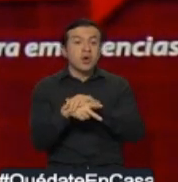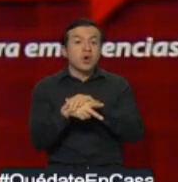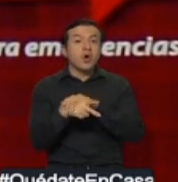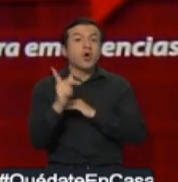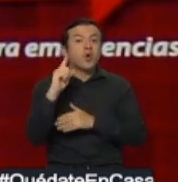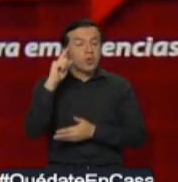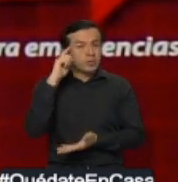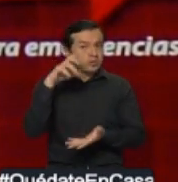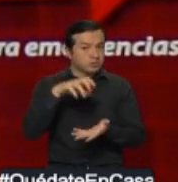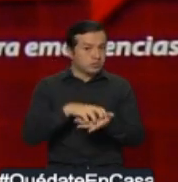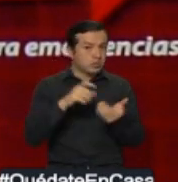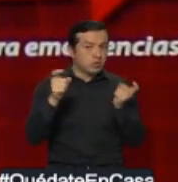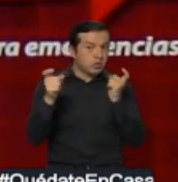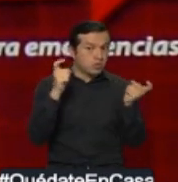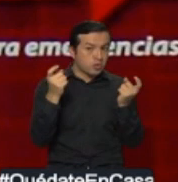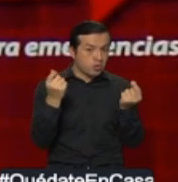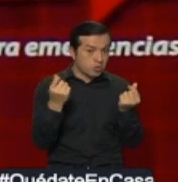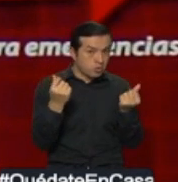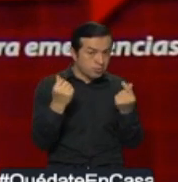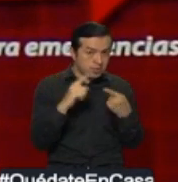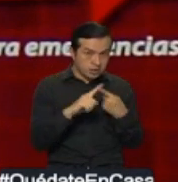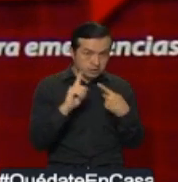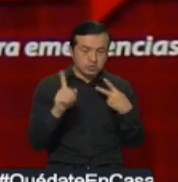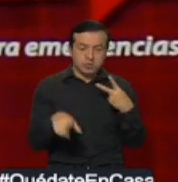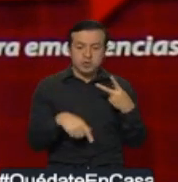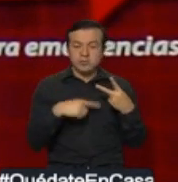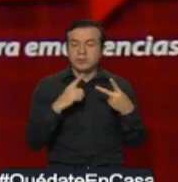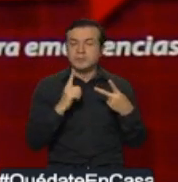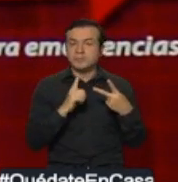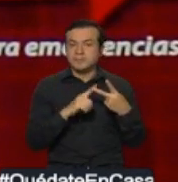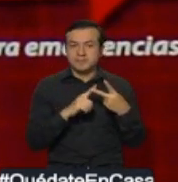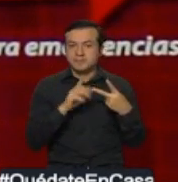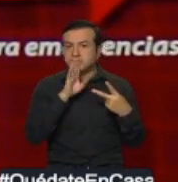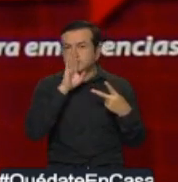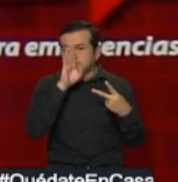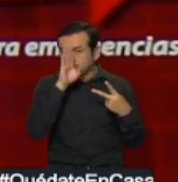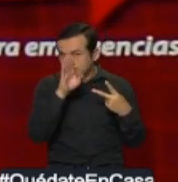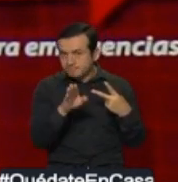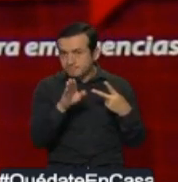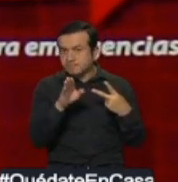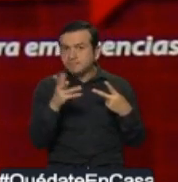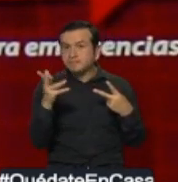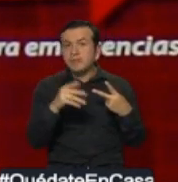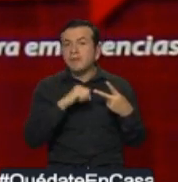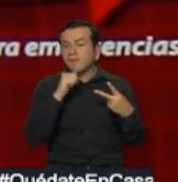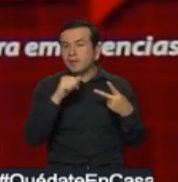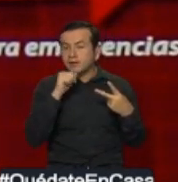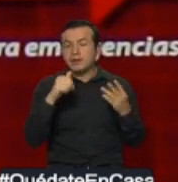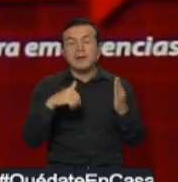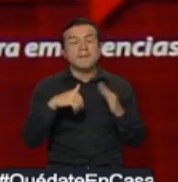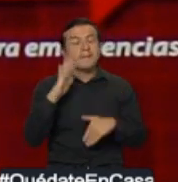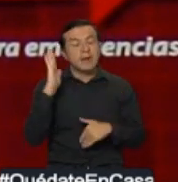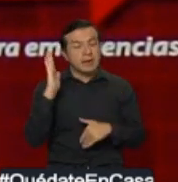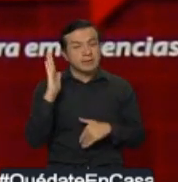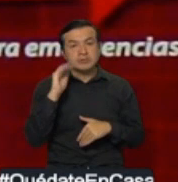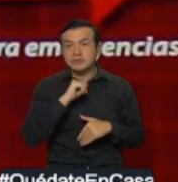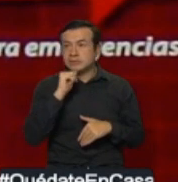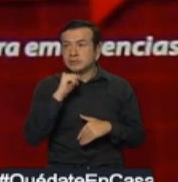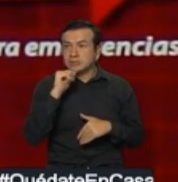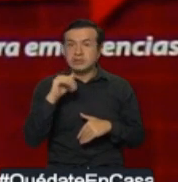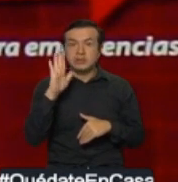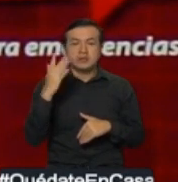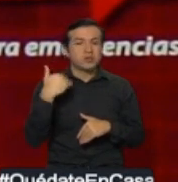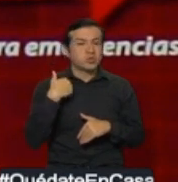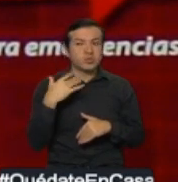el tema control de precios a través de intendencias, pero siempre resulta insuficiente. También no